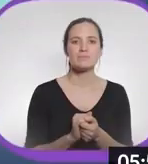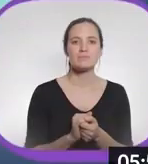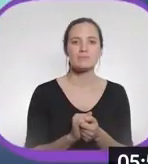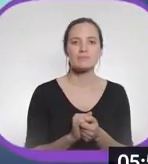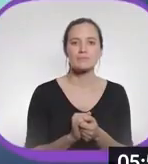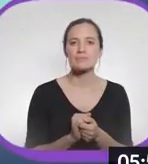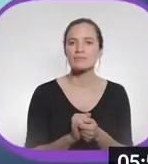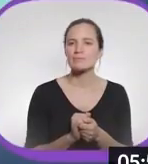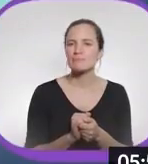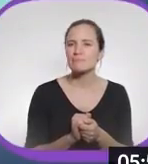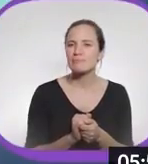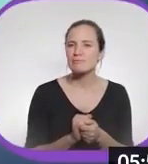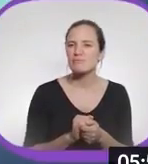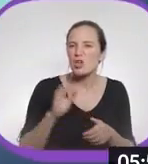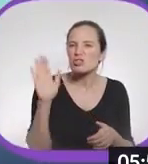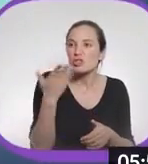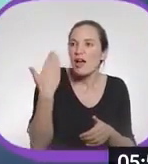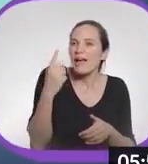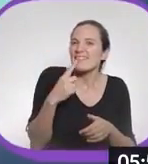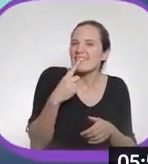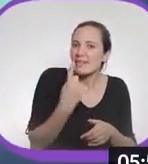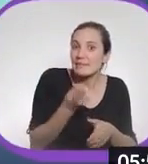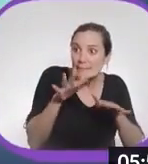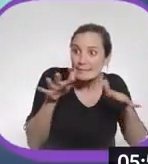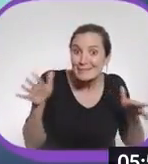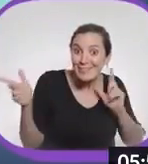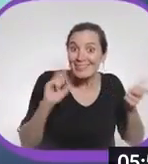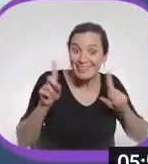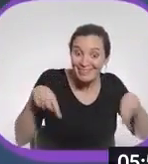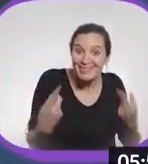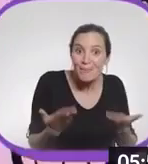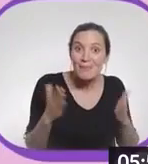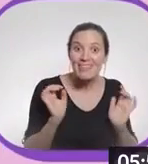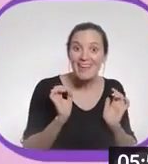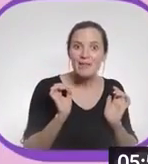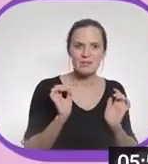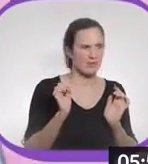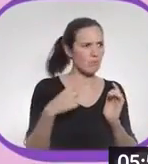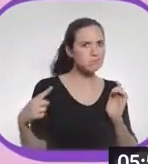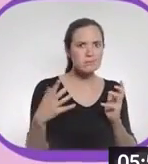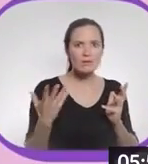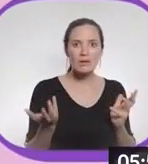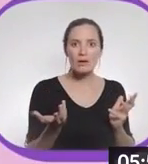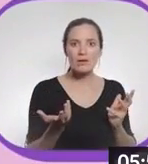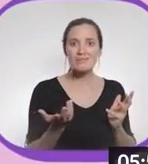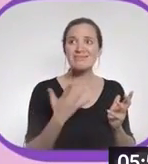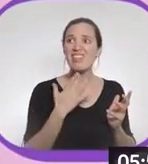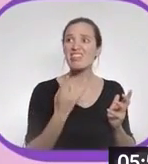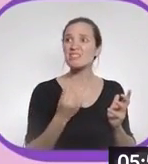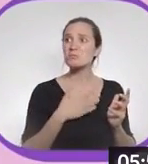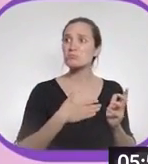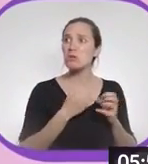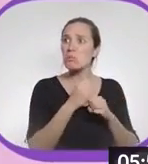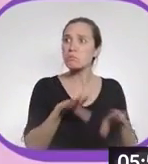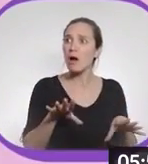Soy Chetu Becha diciéndoles que olviden todo lo que acabo de decir. ¡Los niños pueden volver a divertirse! ¿Qué ocurre? ¡Mis peores deseos